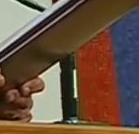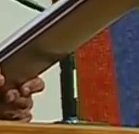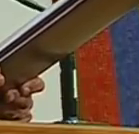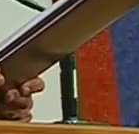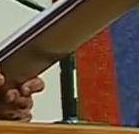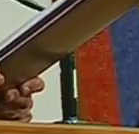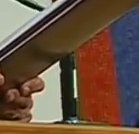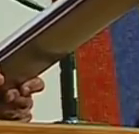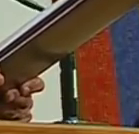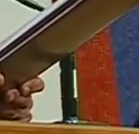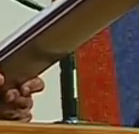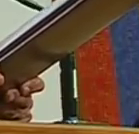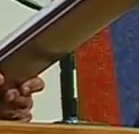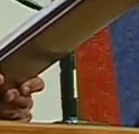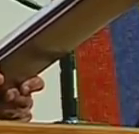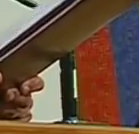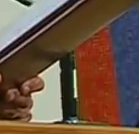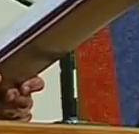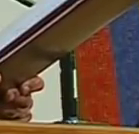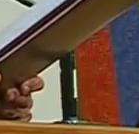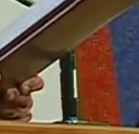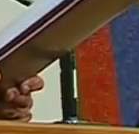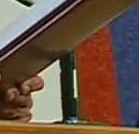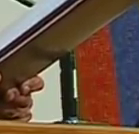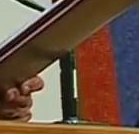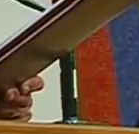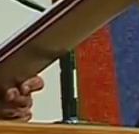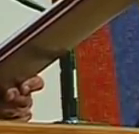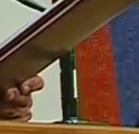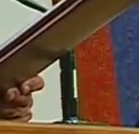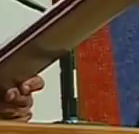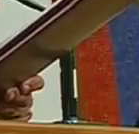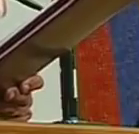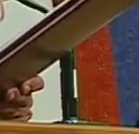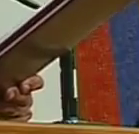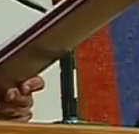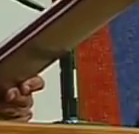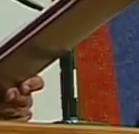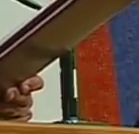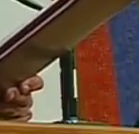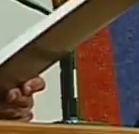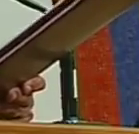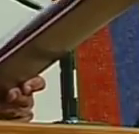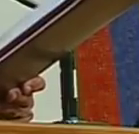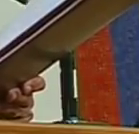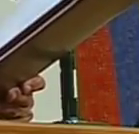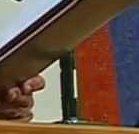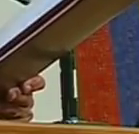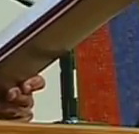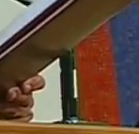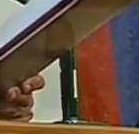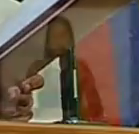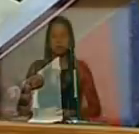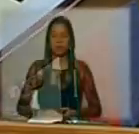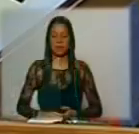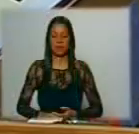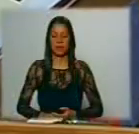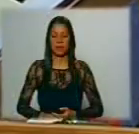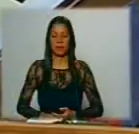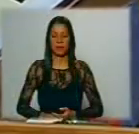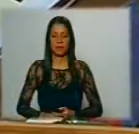de bienes y servicios, de conformidad con la presente ley constitucional. 4. Aprobar o no las propuestas